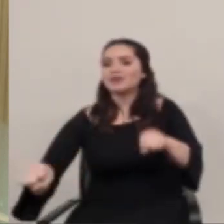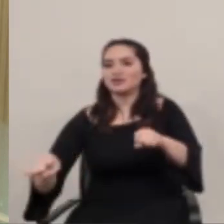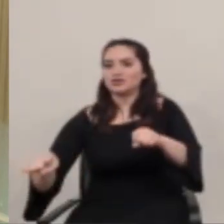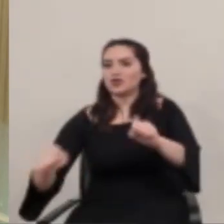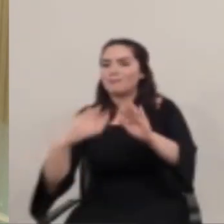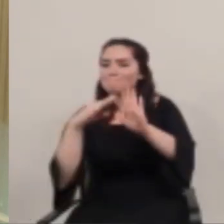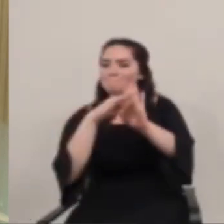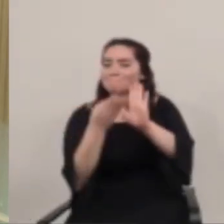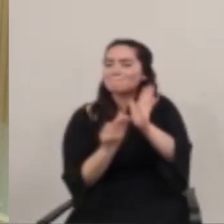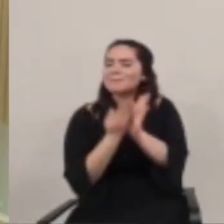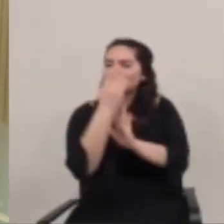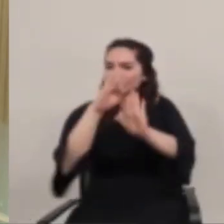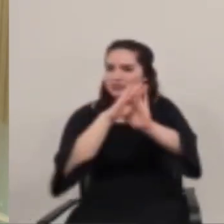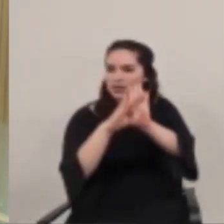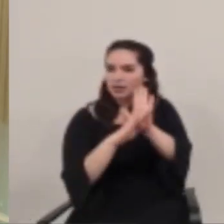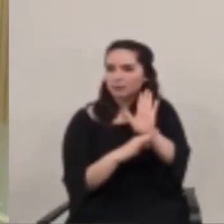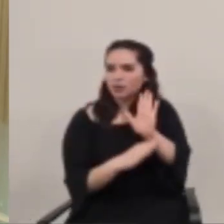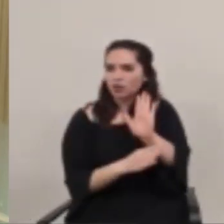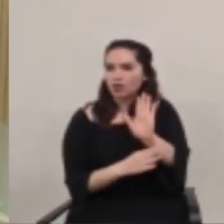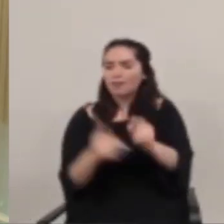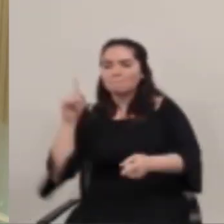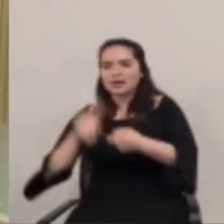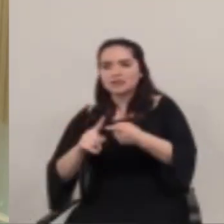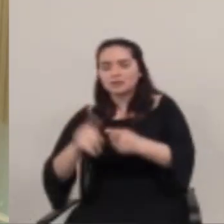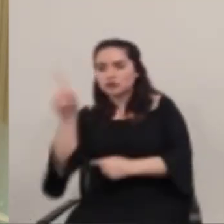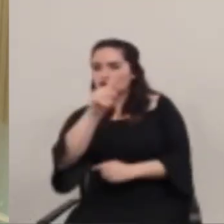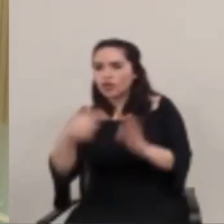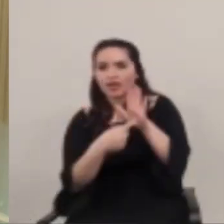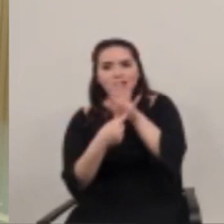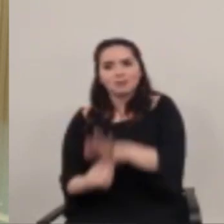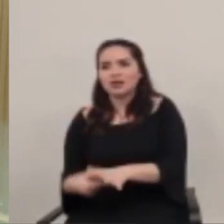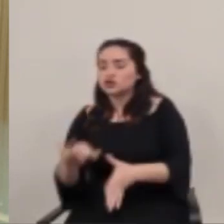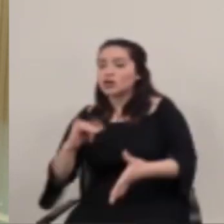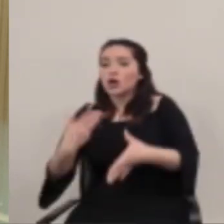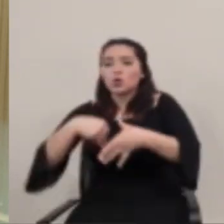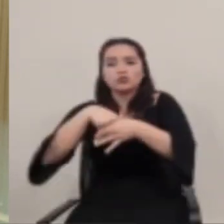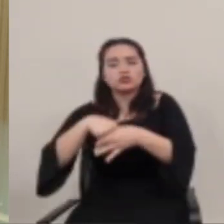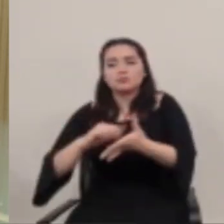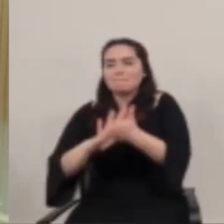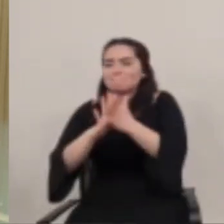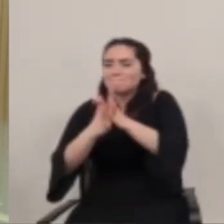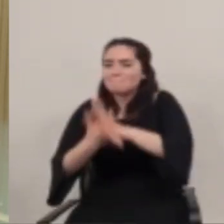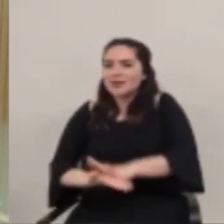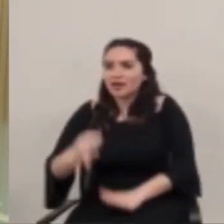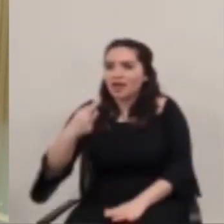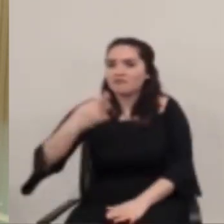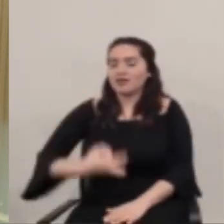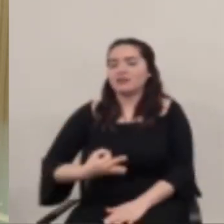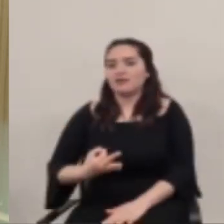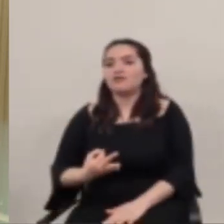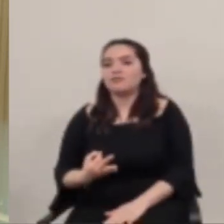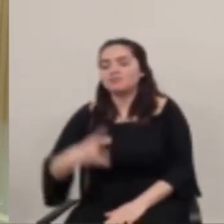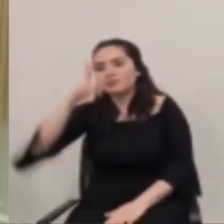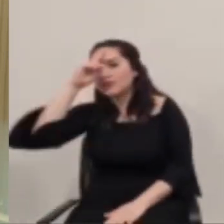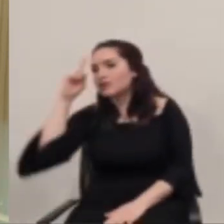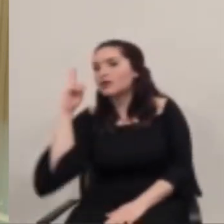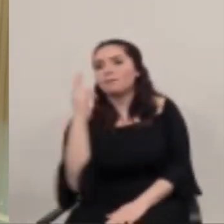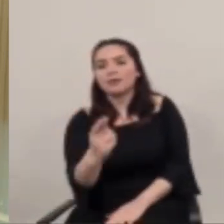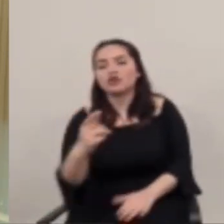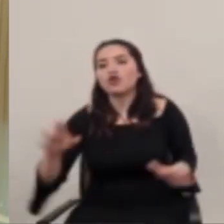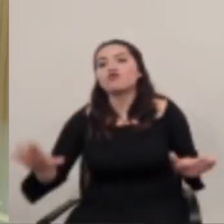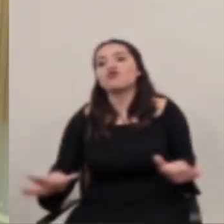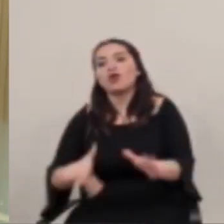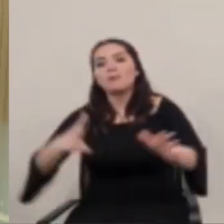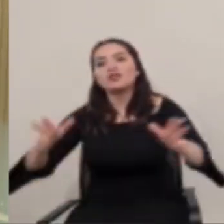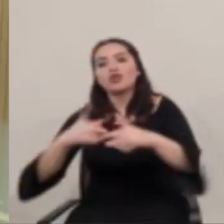dignidad, no discriminación, participación e inclusión plenas y efectivas y de respeto y fomento de